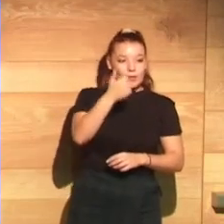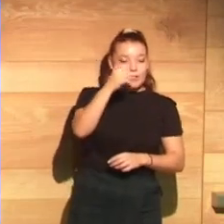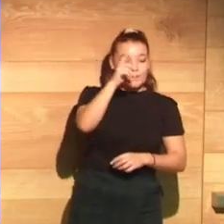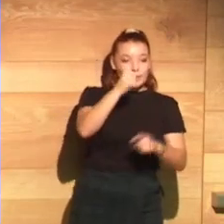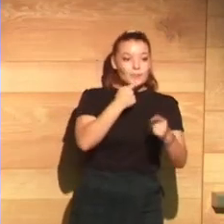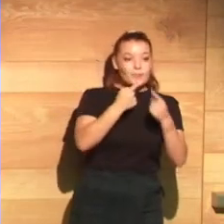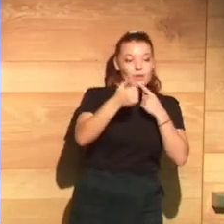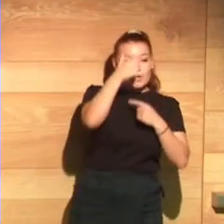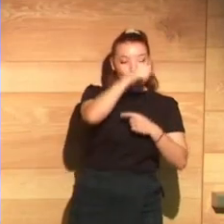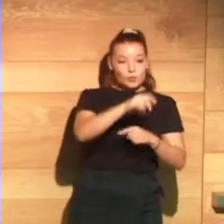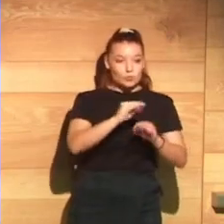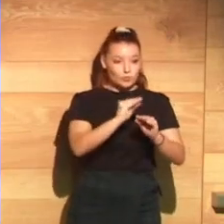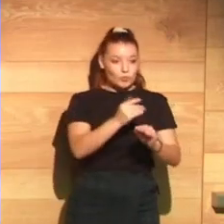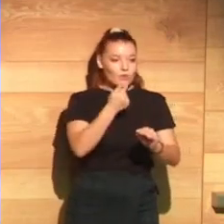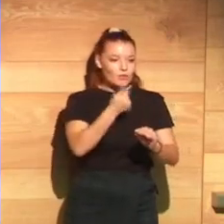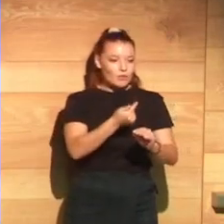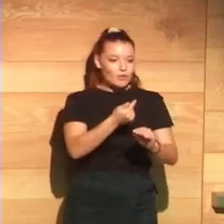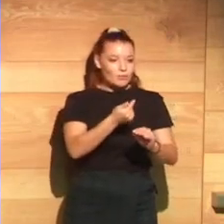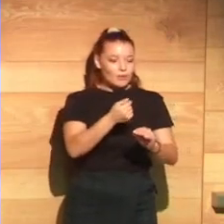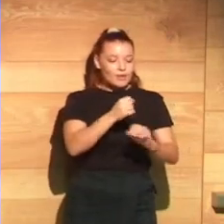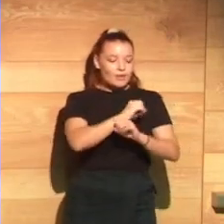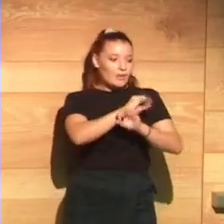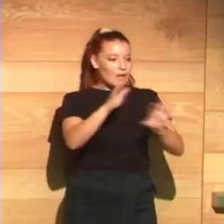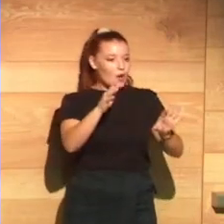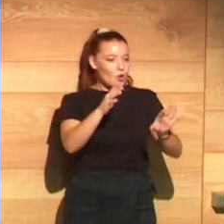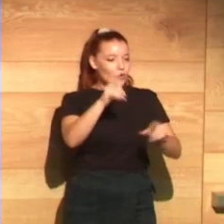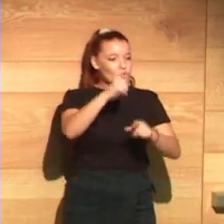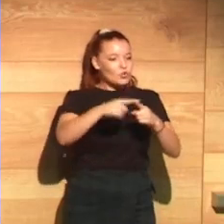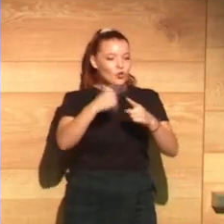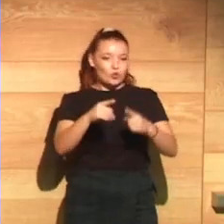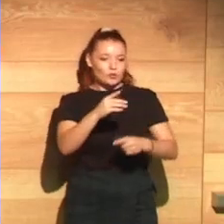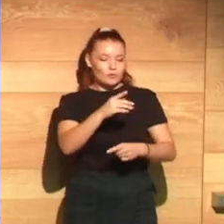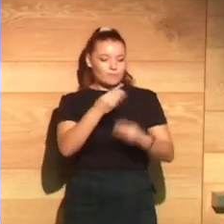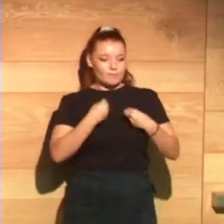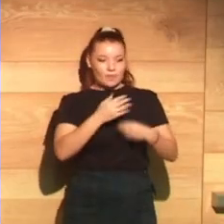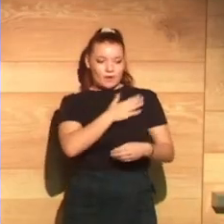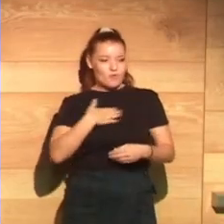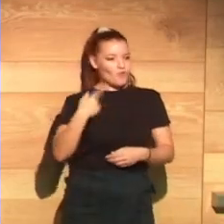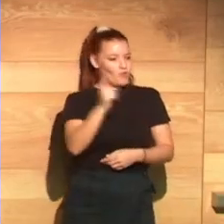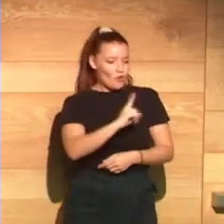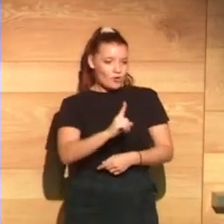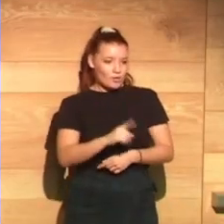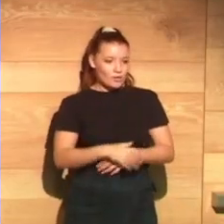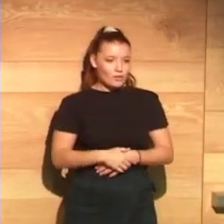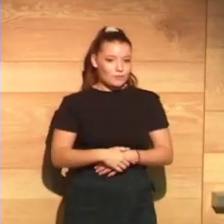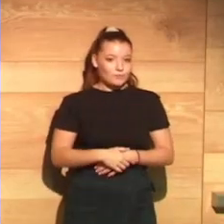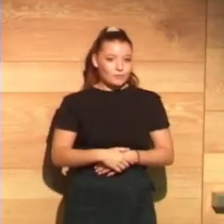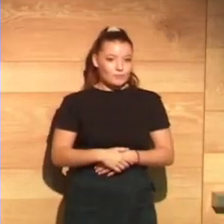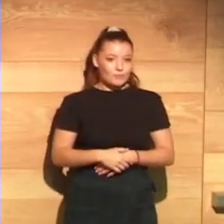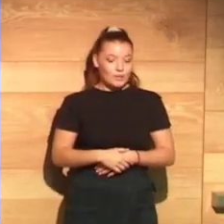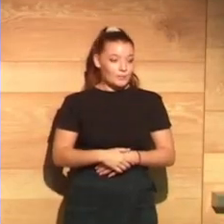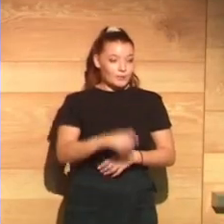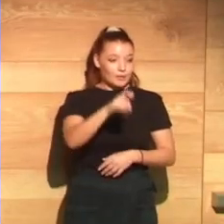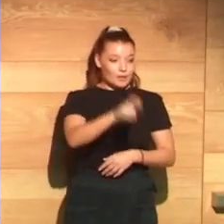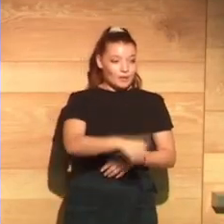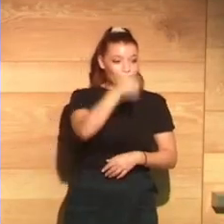de sentir afecto, pero también tenía claro lo que no quería en su vida. Y entonces, con Joe DiMaggio,